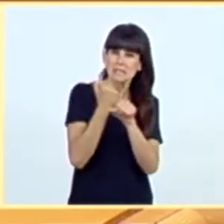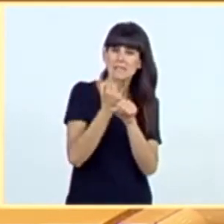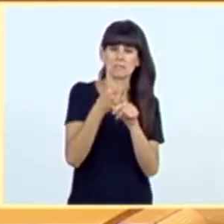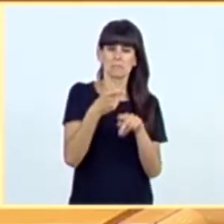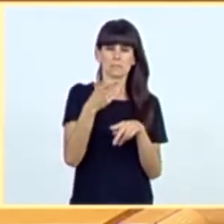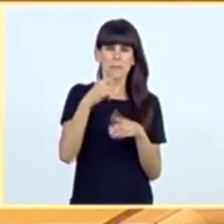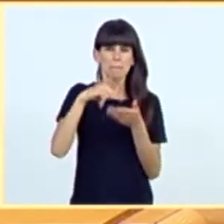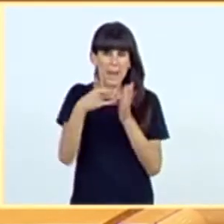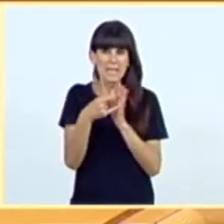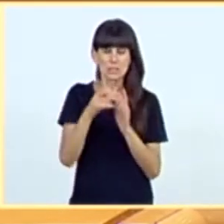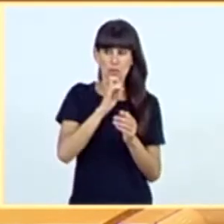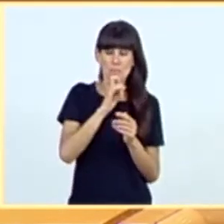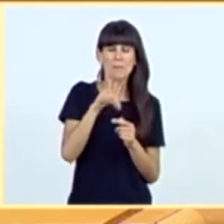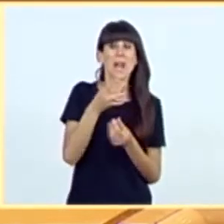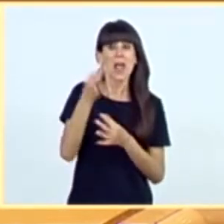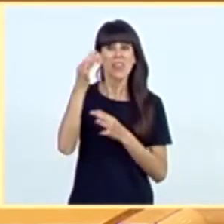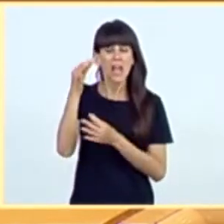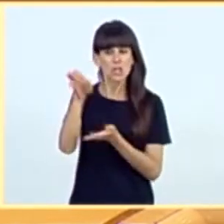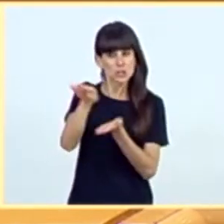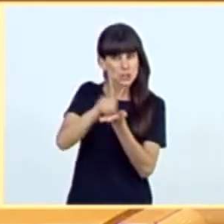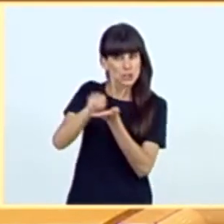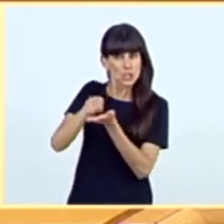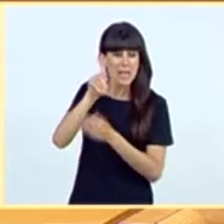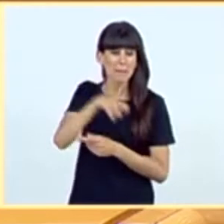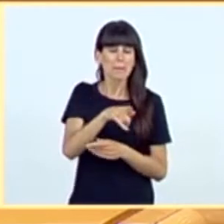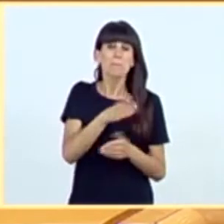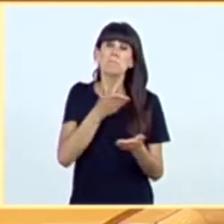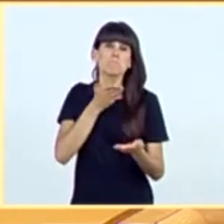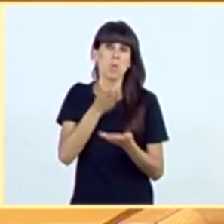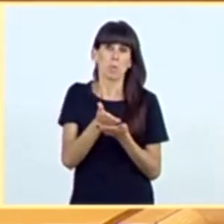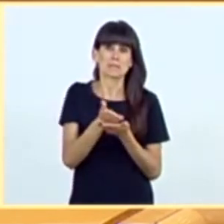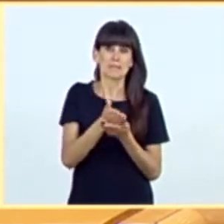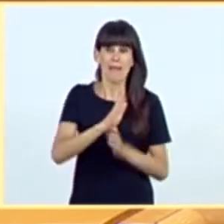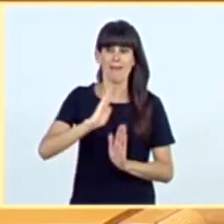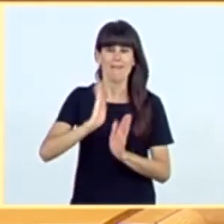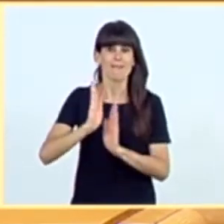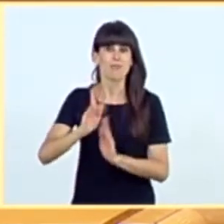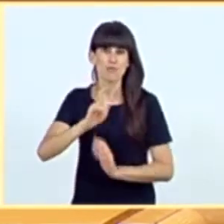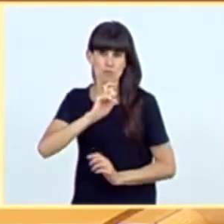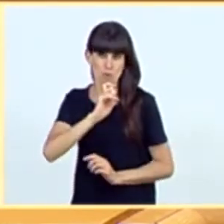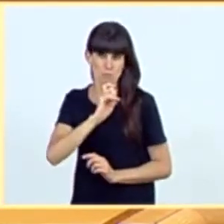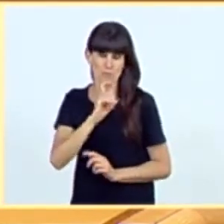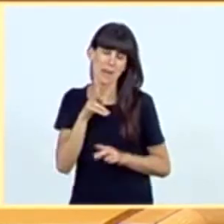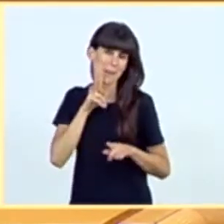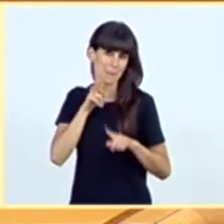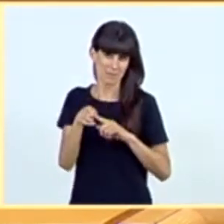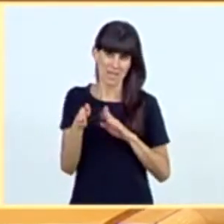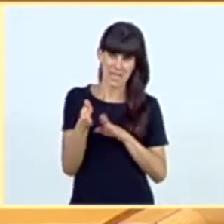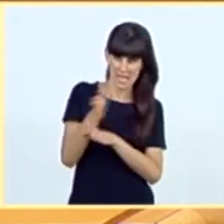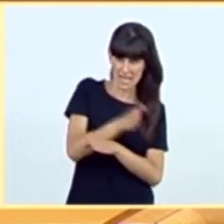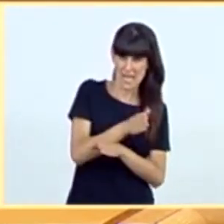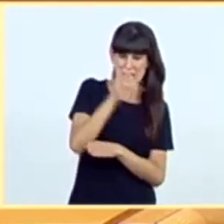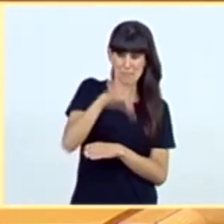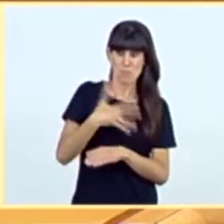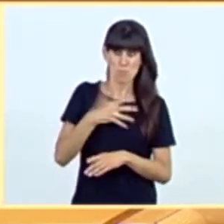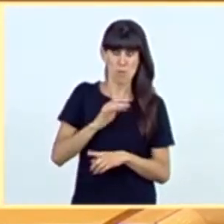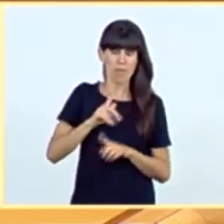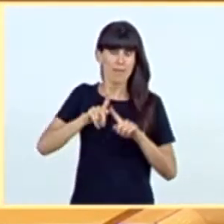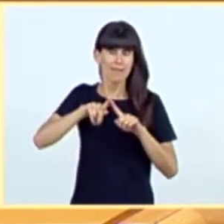sistemas de recogida de datos y se establecerán propuestas de actuación para prevenir y reaccionar frente a potenciales